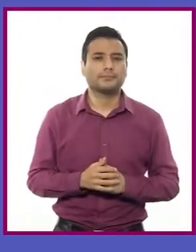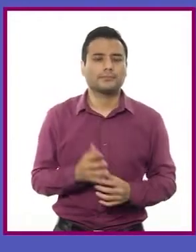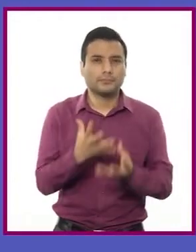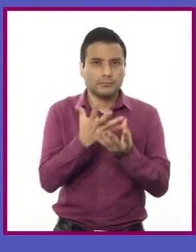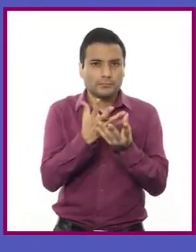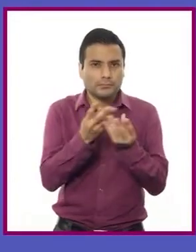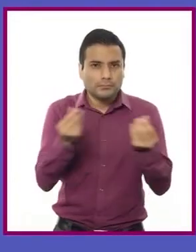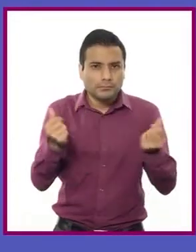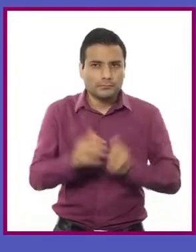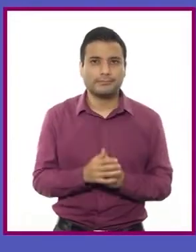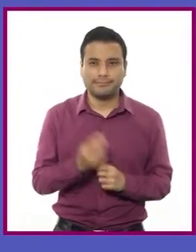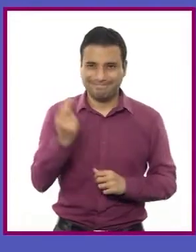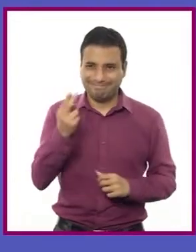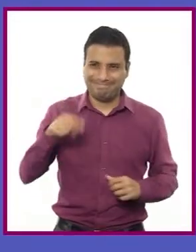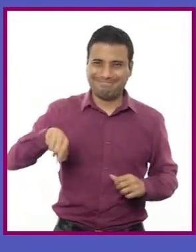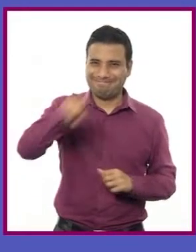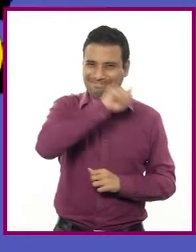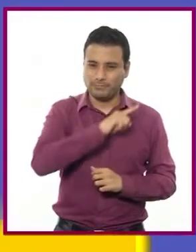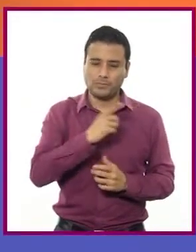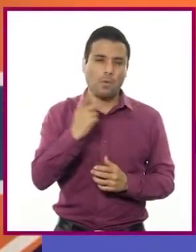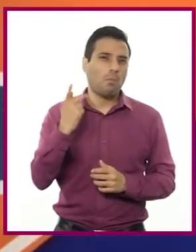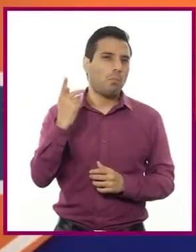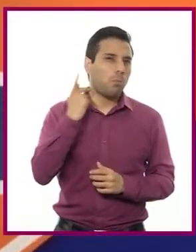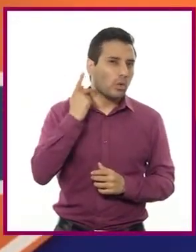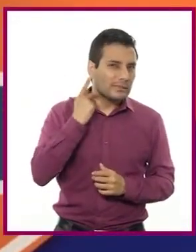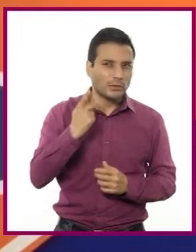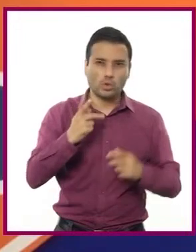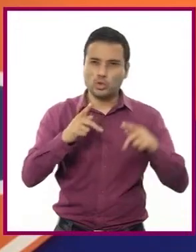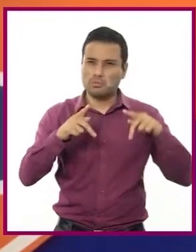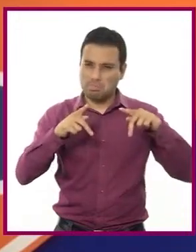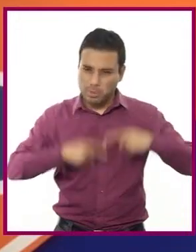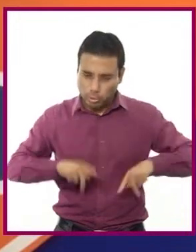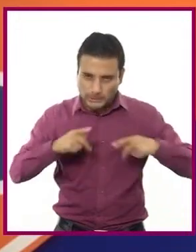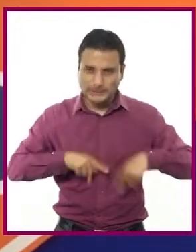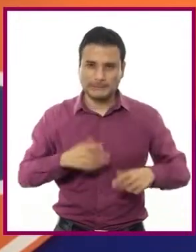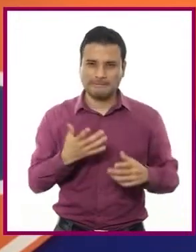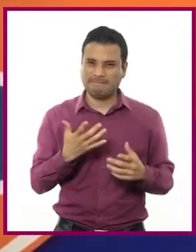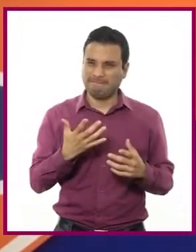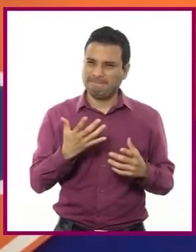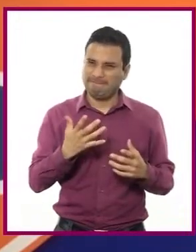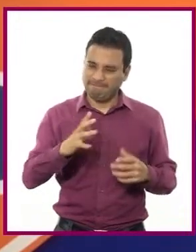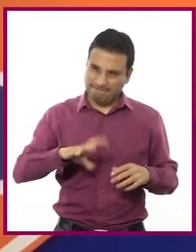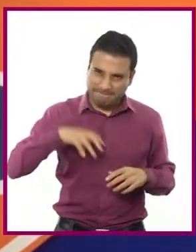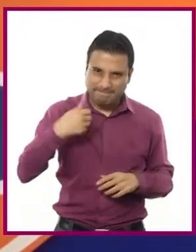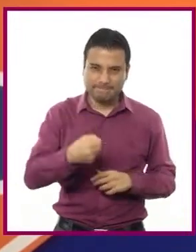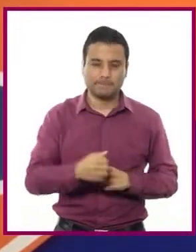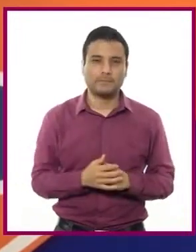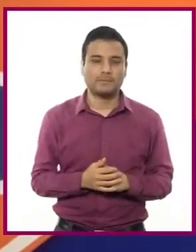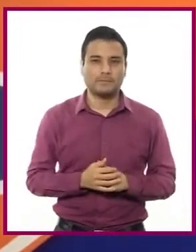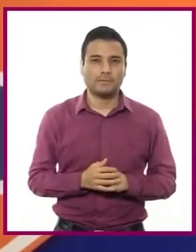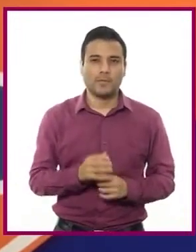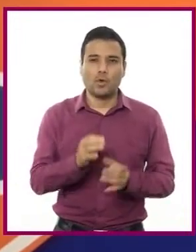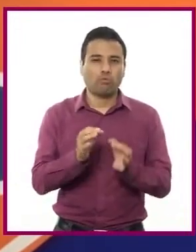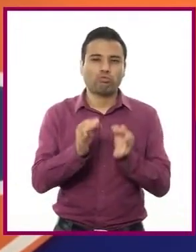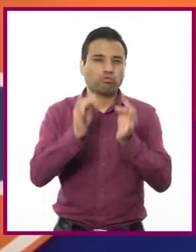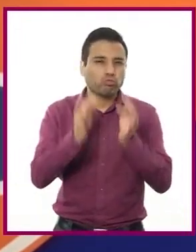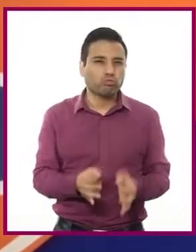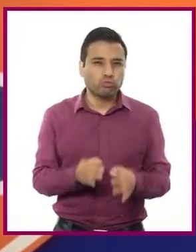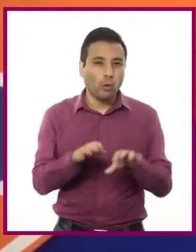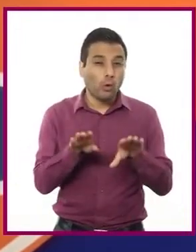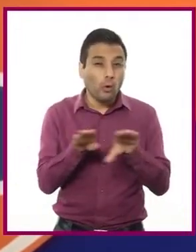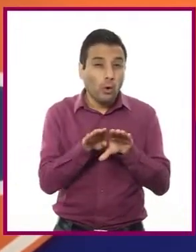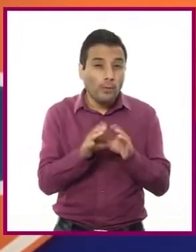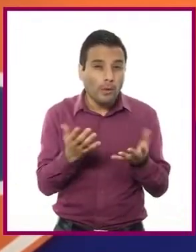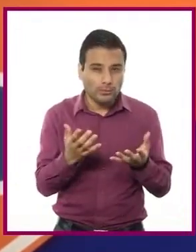veces exige voluntad política y de la sociedad, pero será más efectiva a través de una